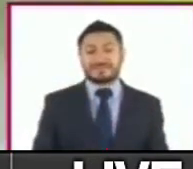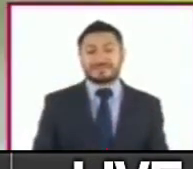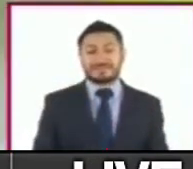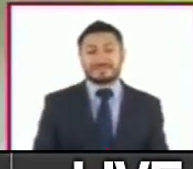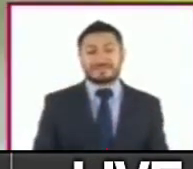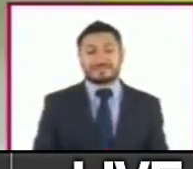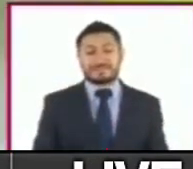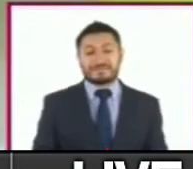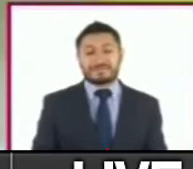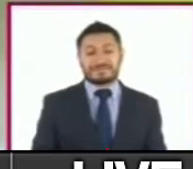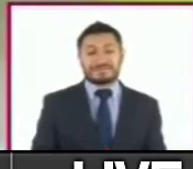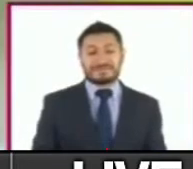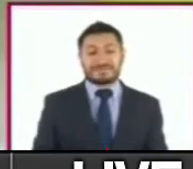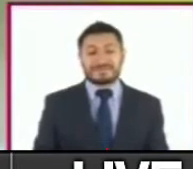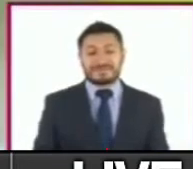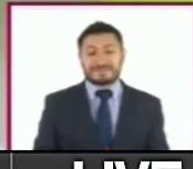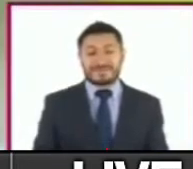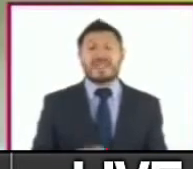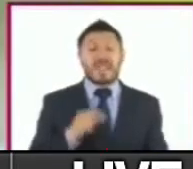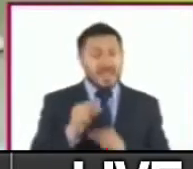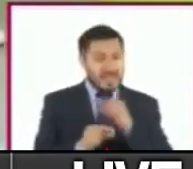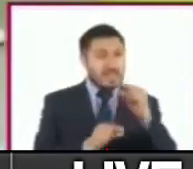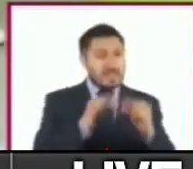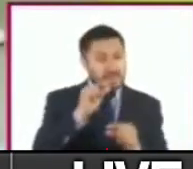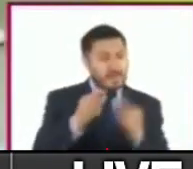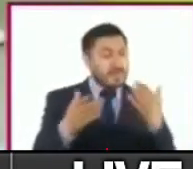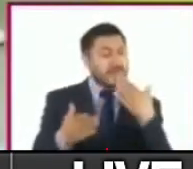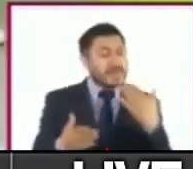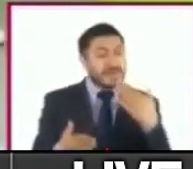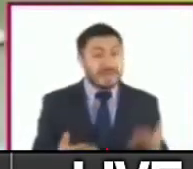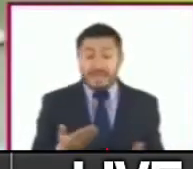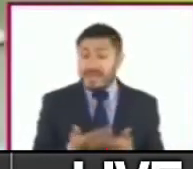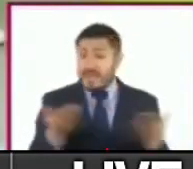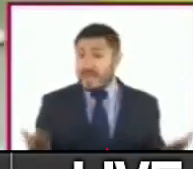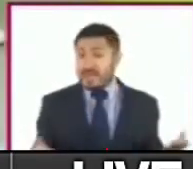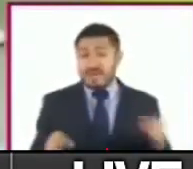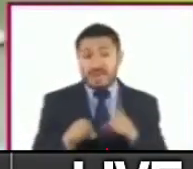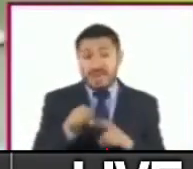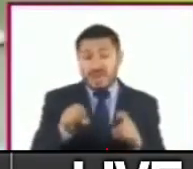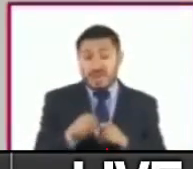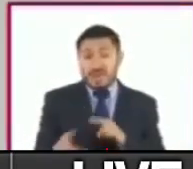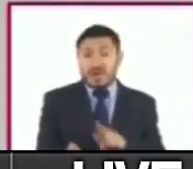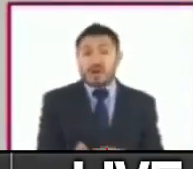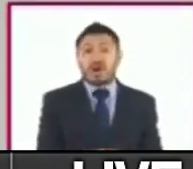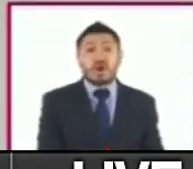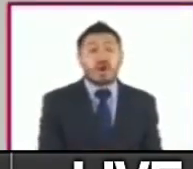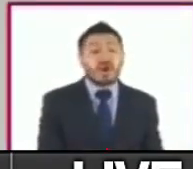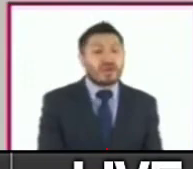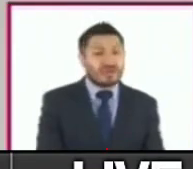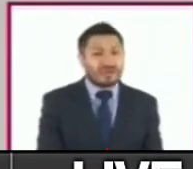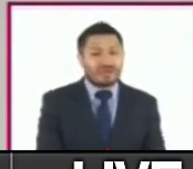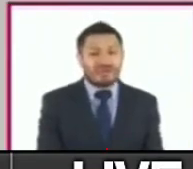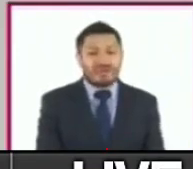Le puse mucha. Vamos muy bien, vamos muy bien. Ahora vamos a la casilla de color rosa.